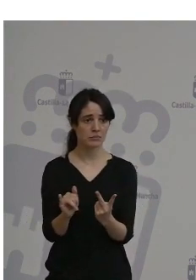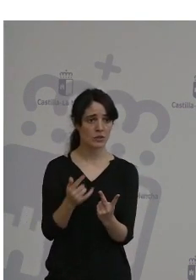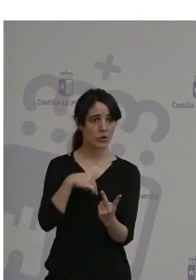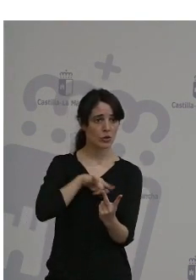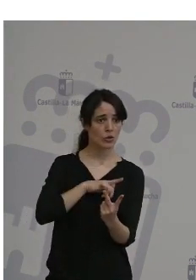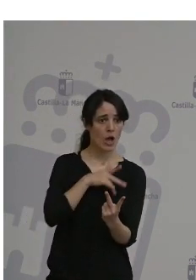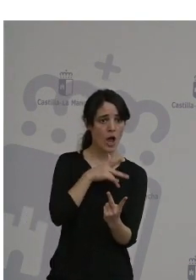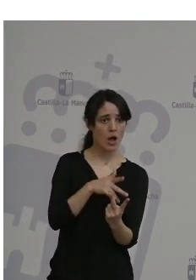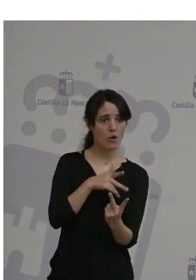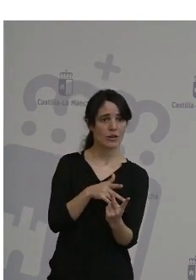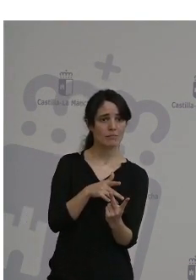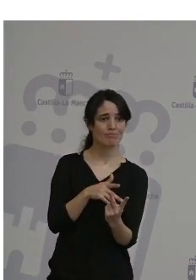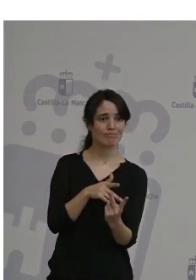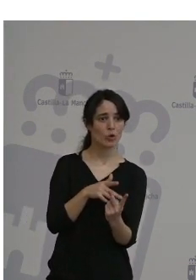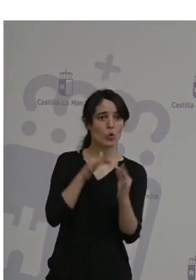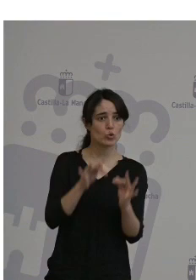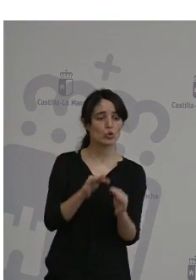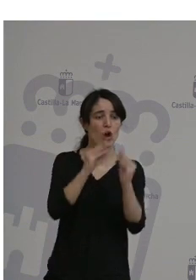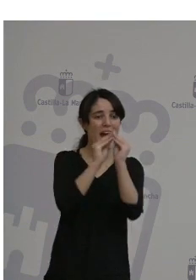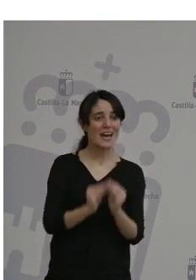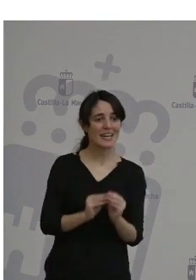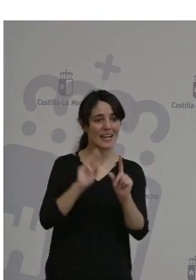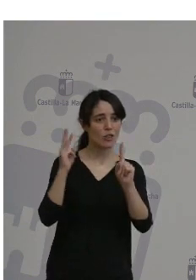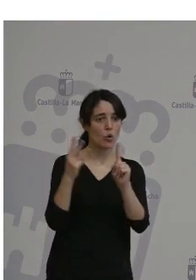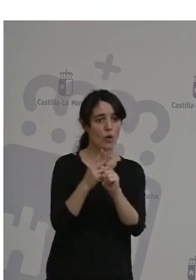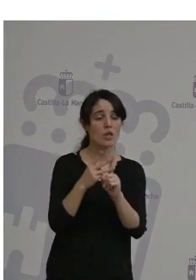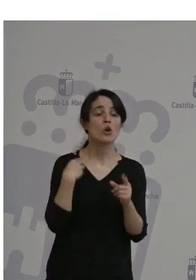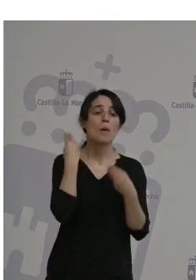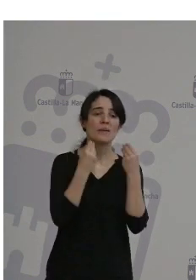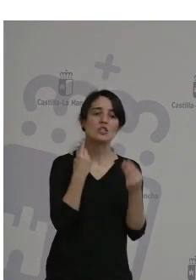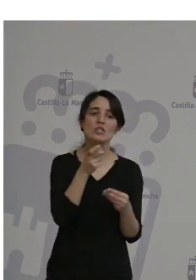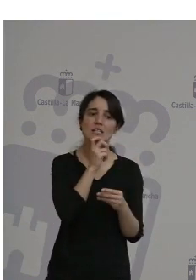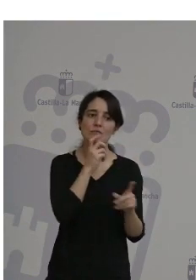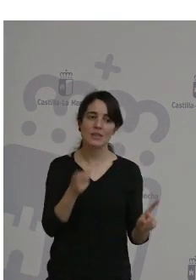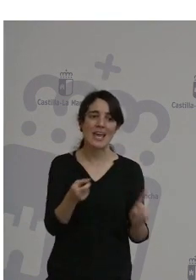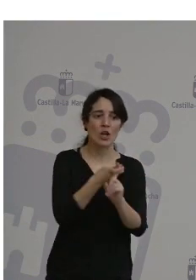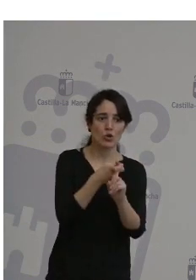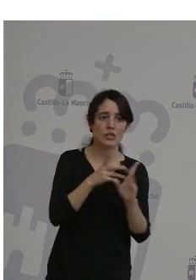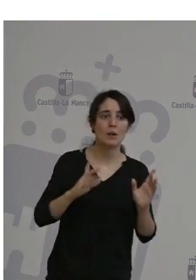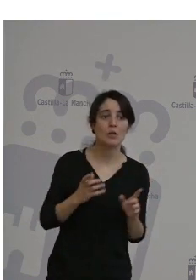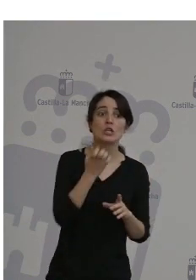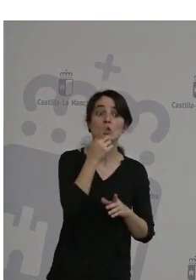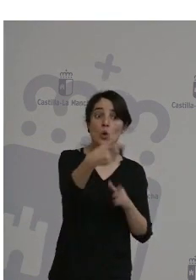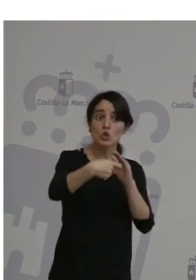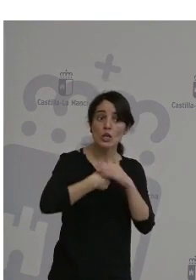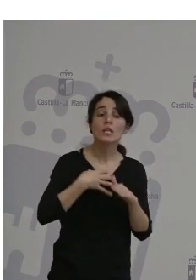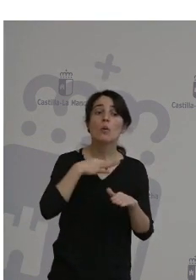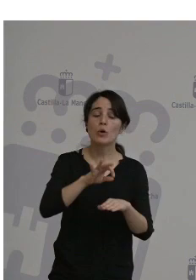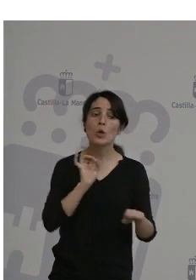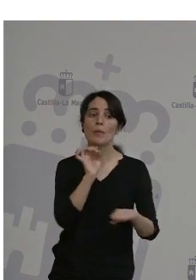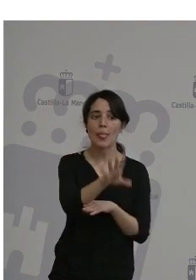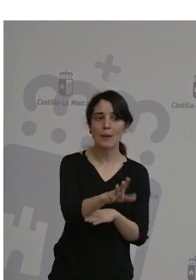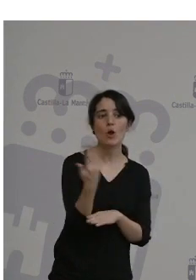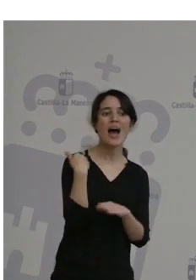arreglando la web y creo que es complicado buscarla, pero me lo podéis solicitar que lo mando porque estaban colgadas en la web.